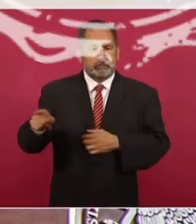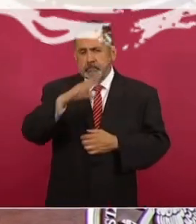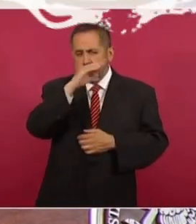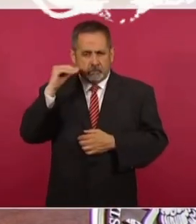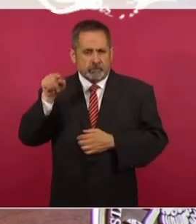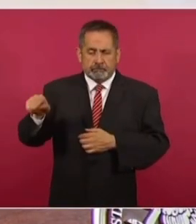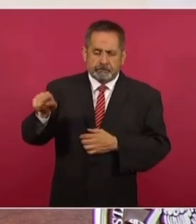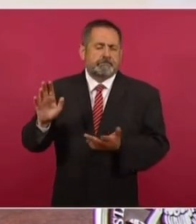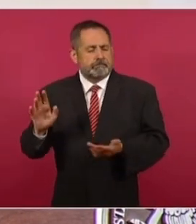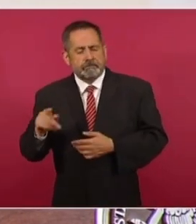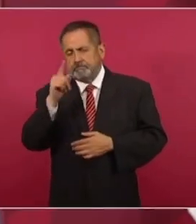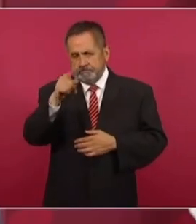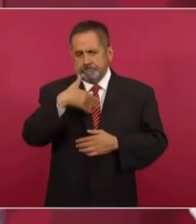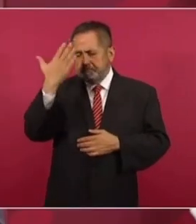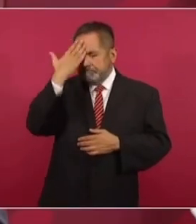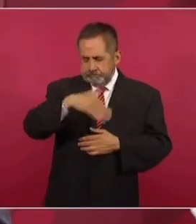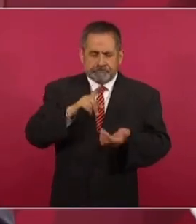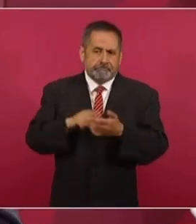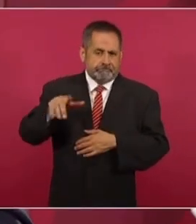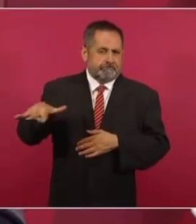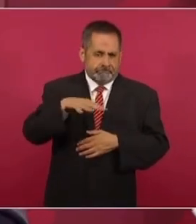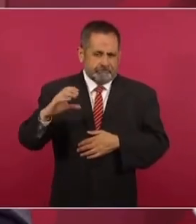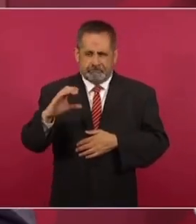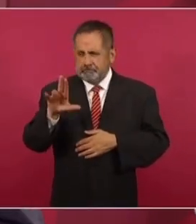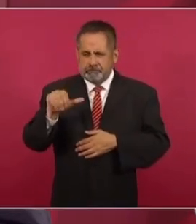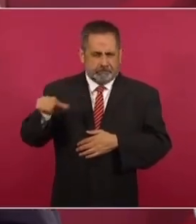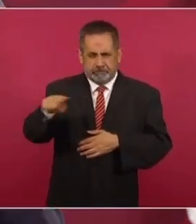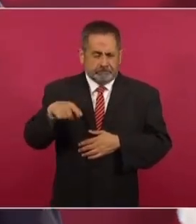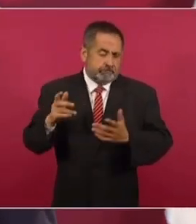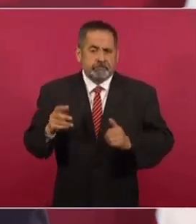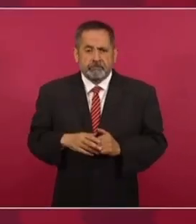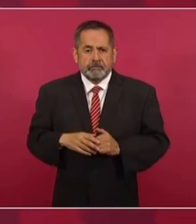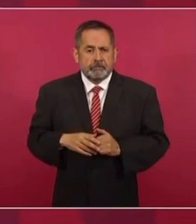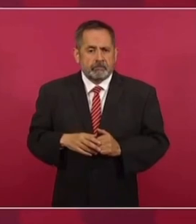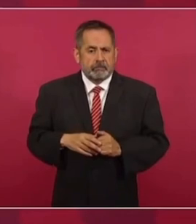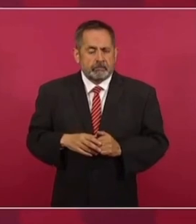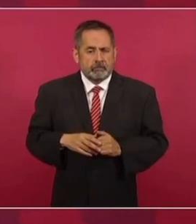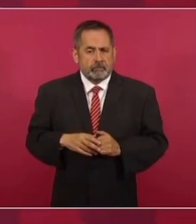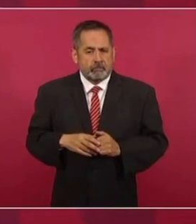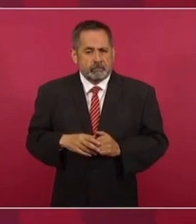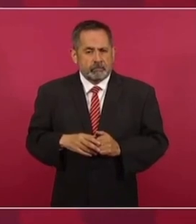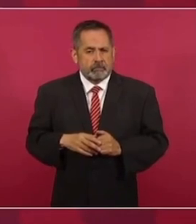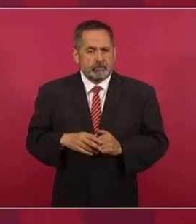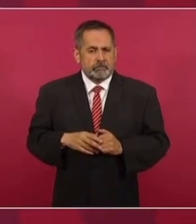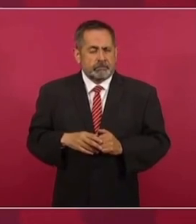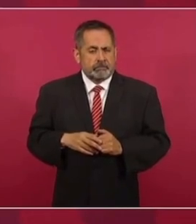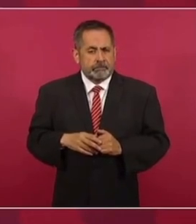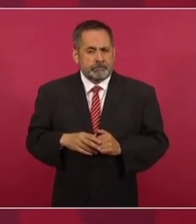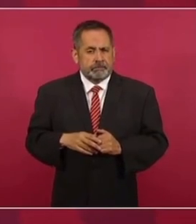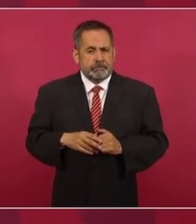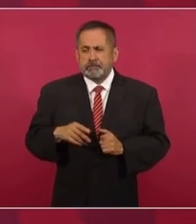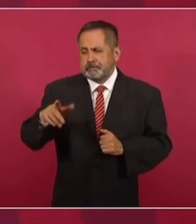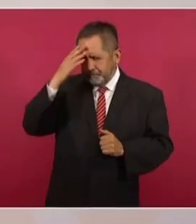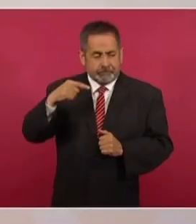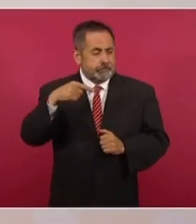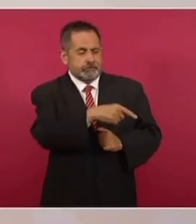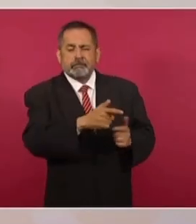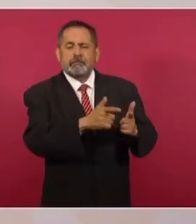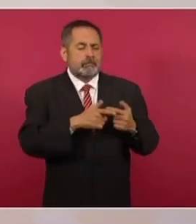de Cuba, pues ustedes saben que aún con la inconformidad de los